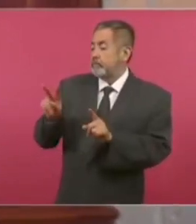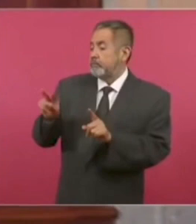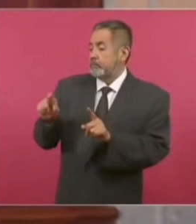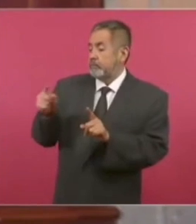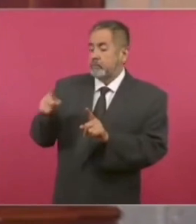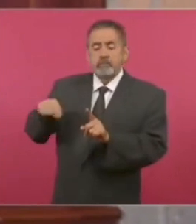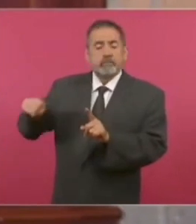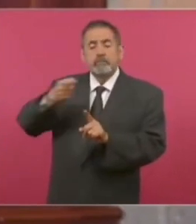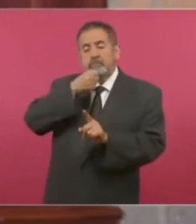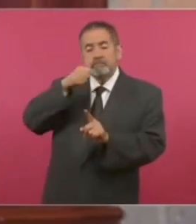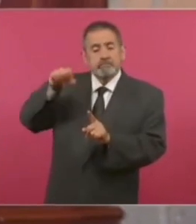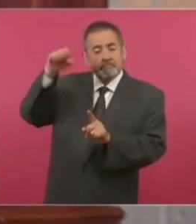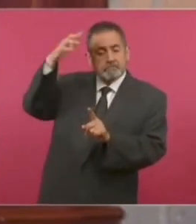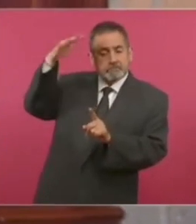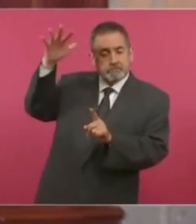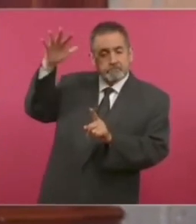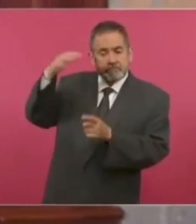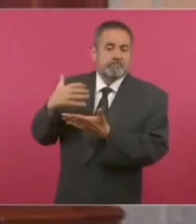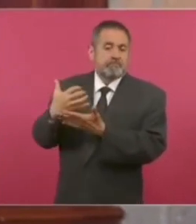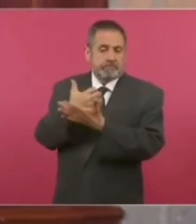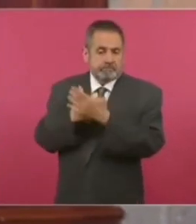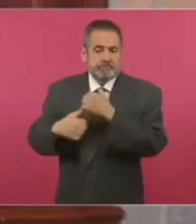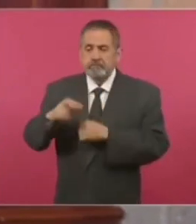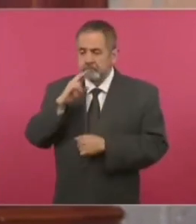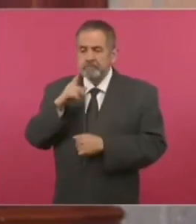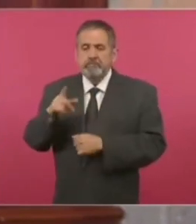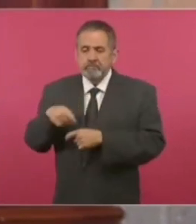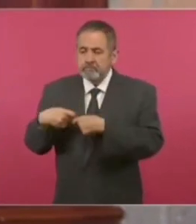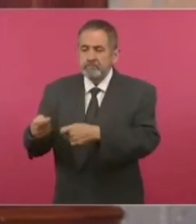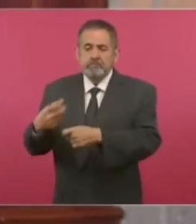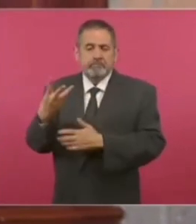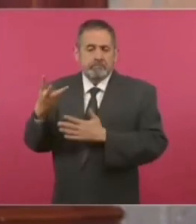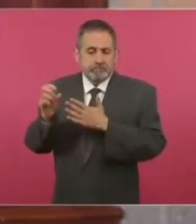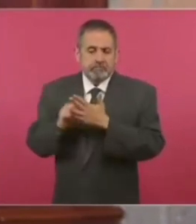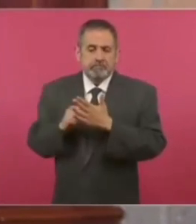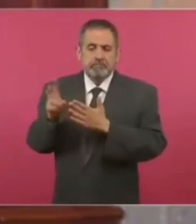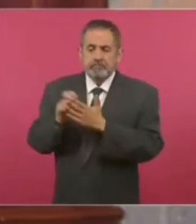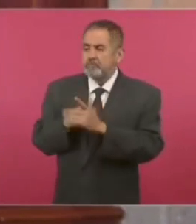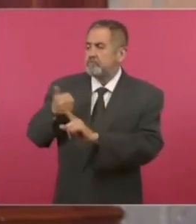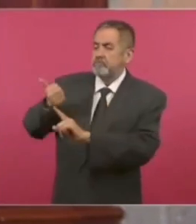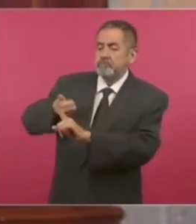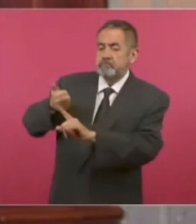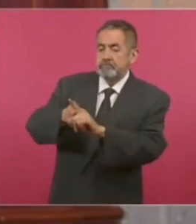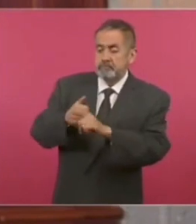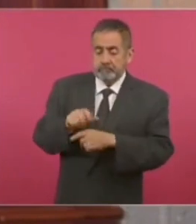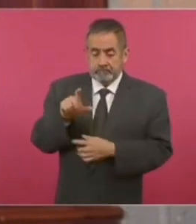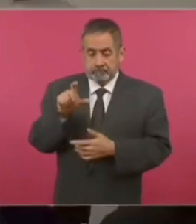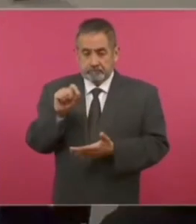adultos mayores incrementaran su ingreso promedio trimestral por persona de